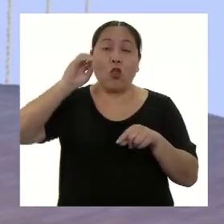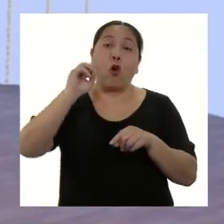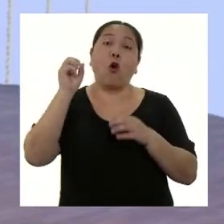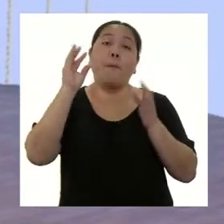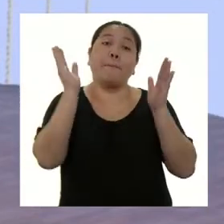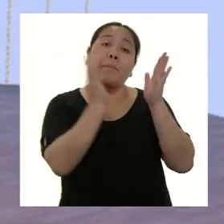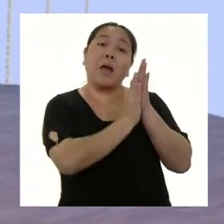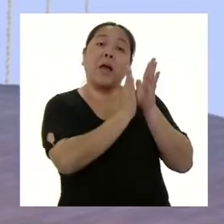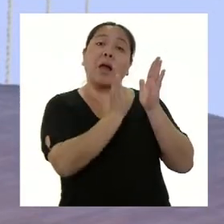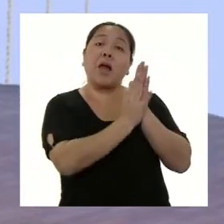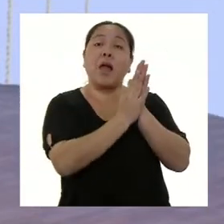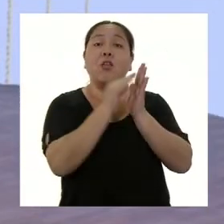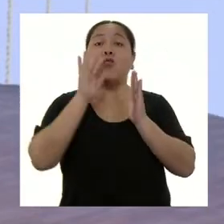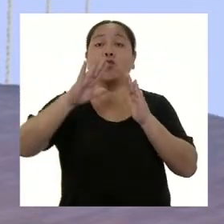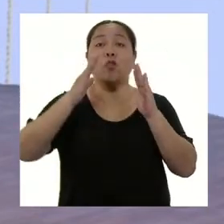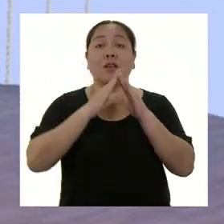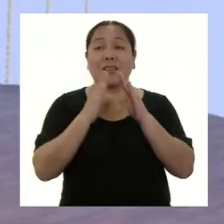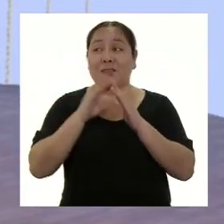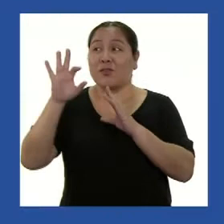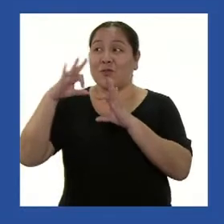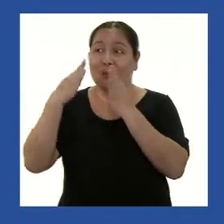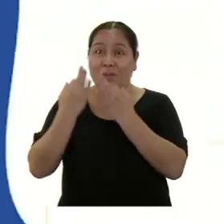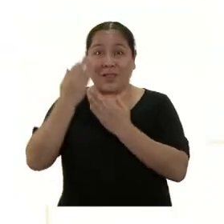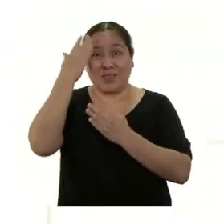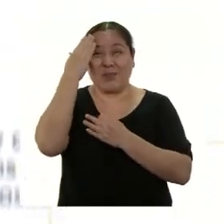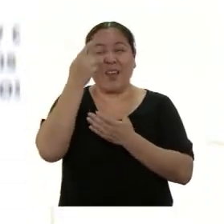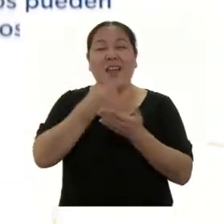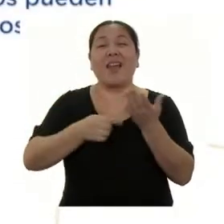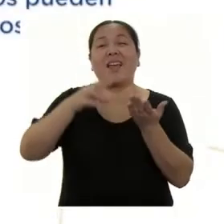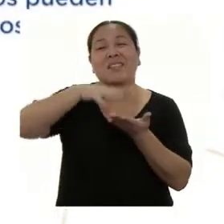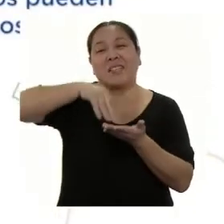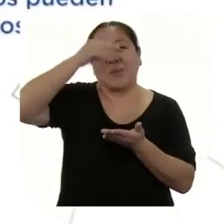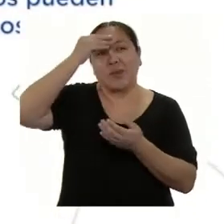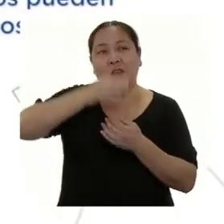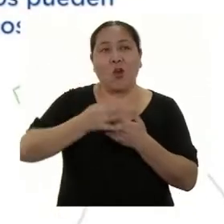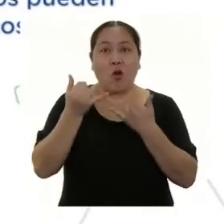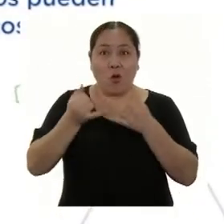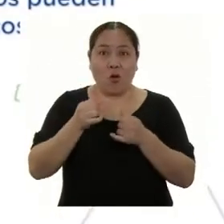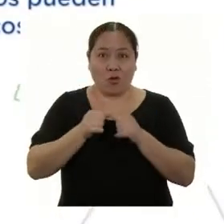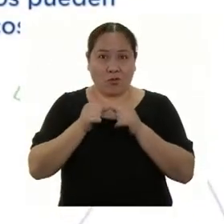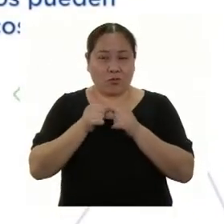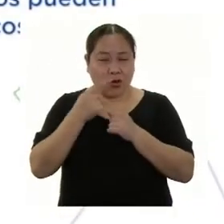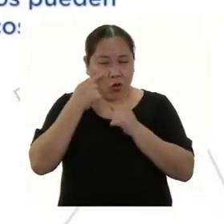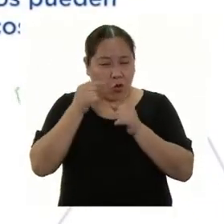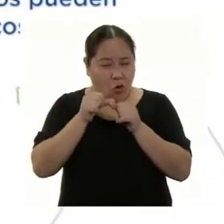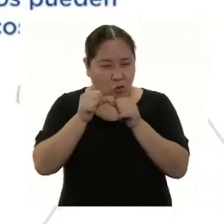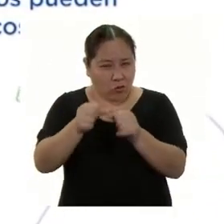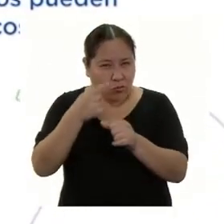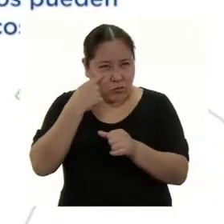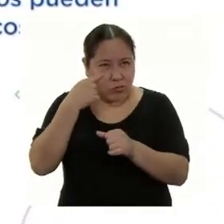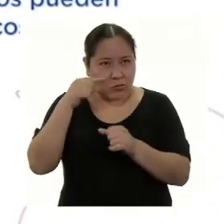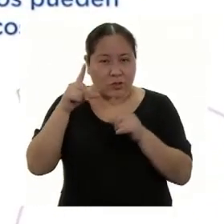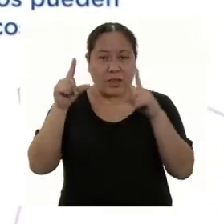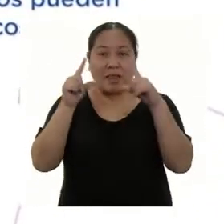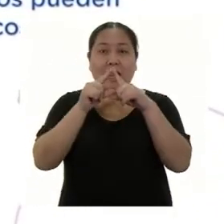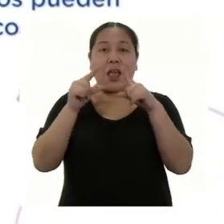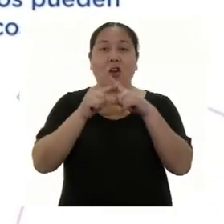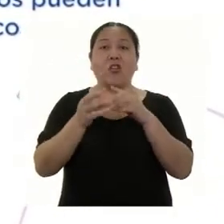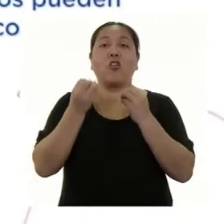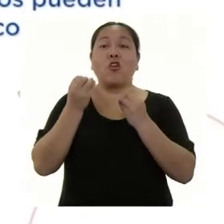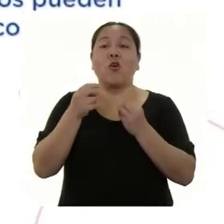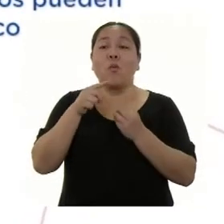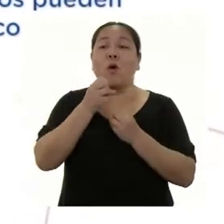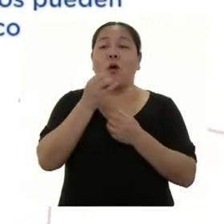casa, para que tu familia sepa lo que estás aprendiendo. Hoy seguiremos conociendo más acerca de los triángulos y cómo algunas de